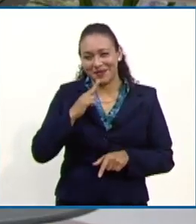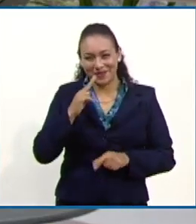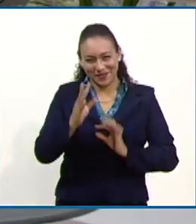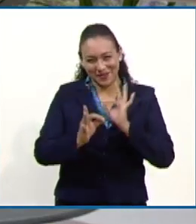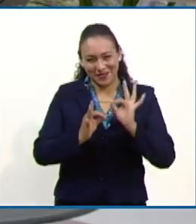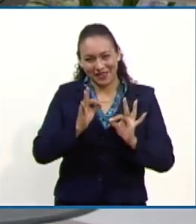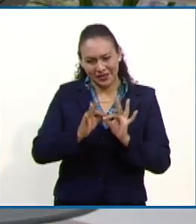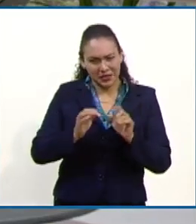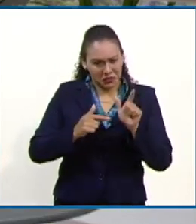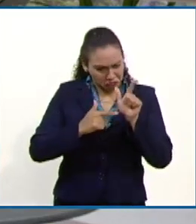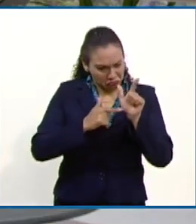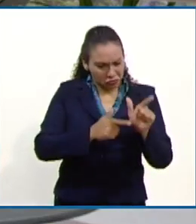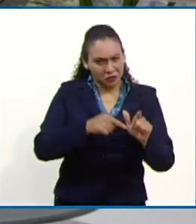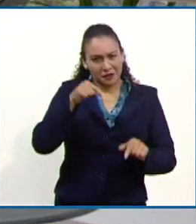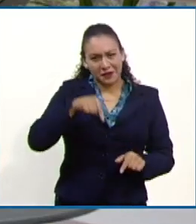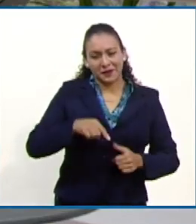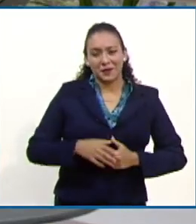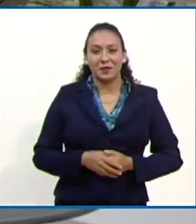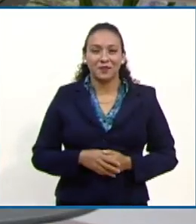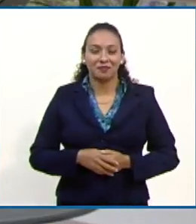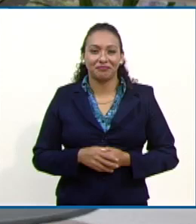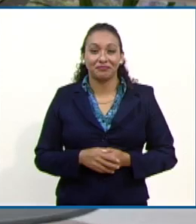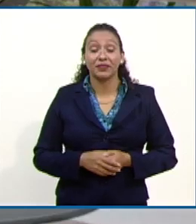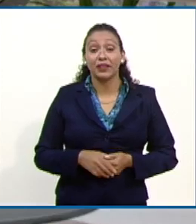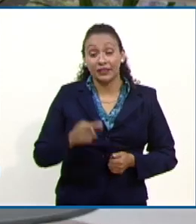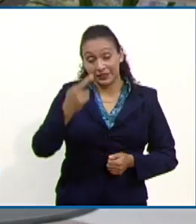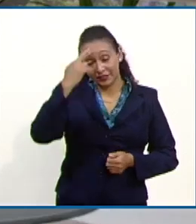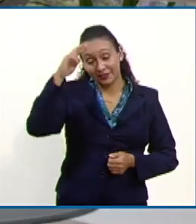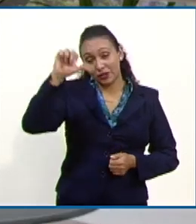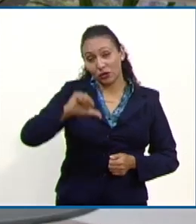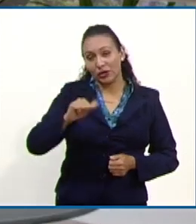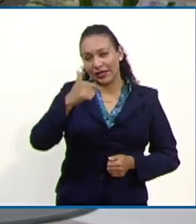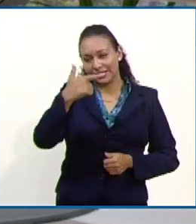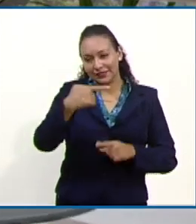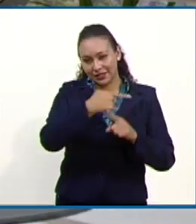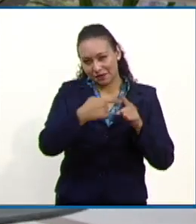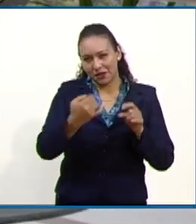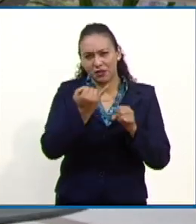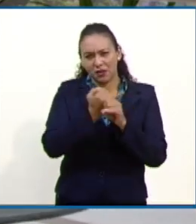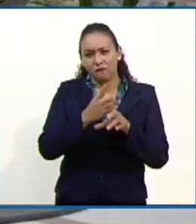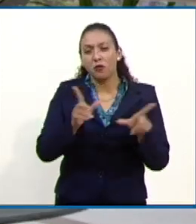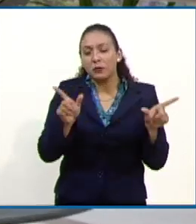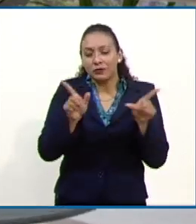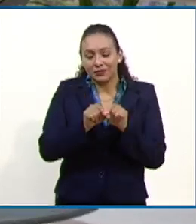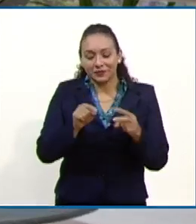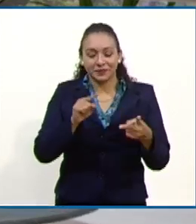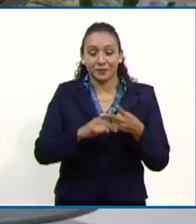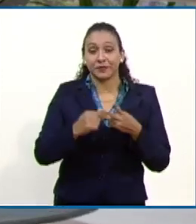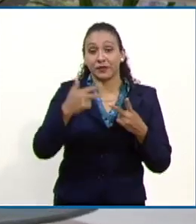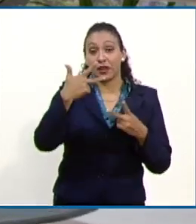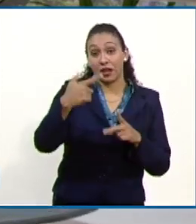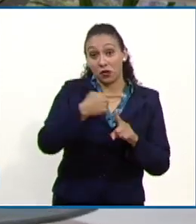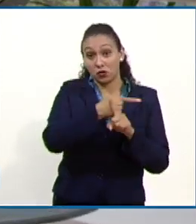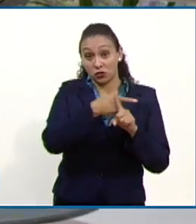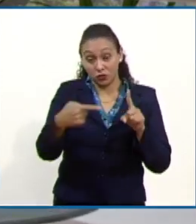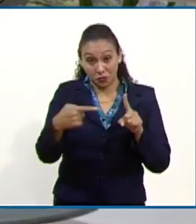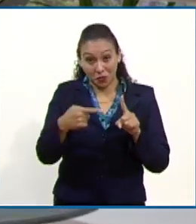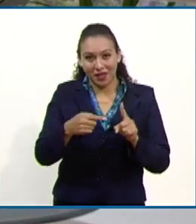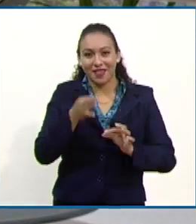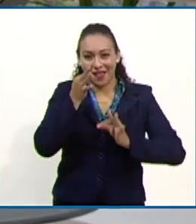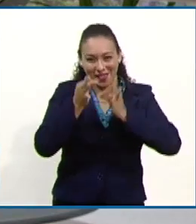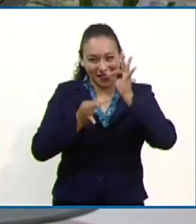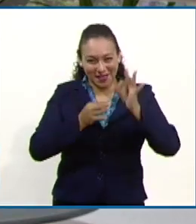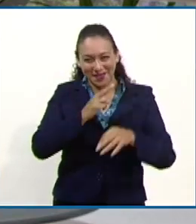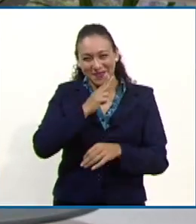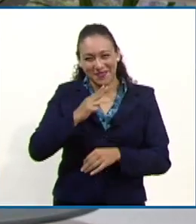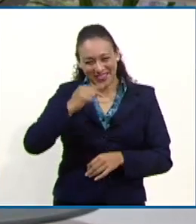señal del canal del Poder Judicial de la Federación. Siga a las 19:30 horas nuestro avance informativo y a las 20:30 el noticiario